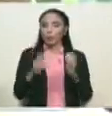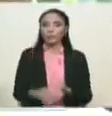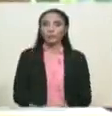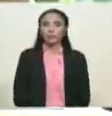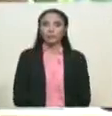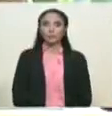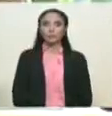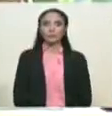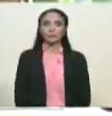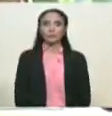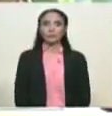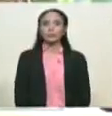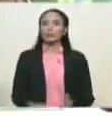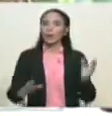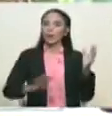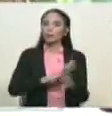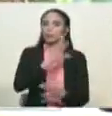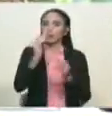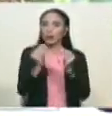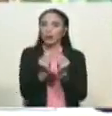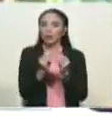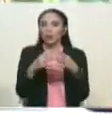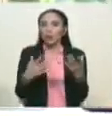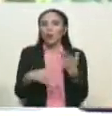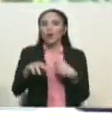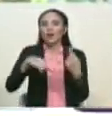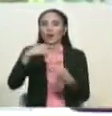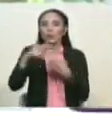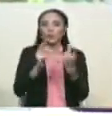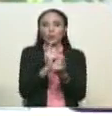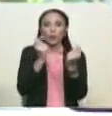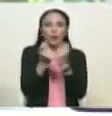que lo engloba uno solo, la revolución económica